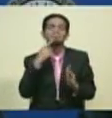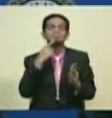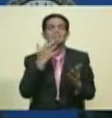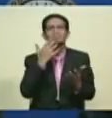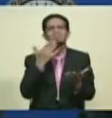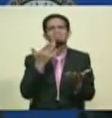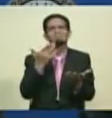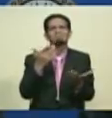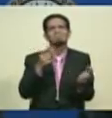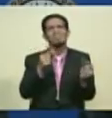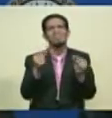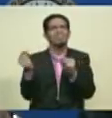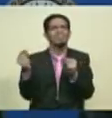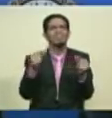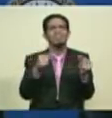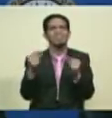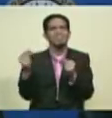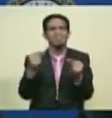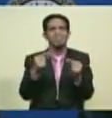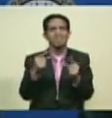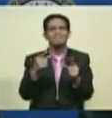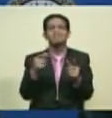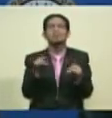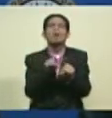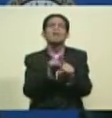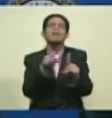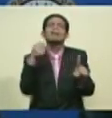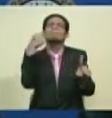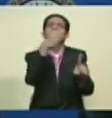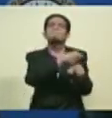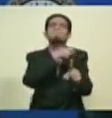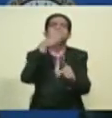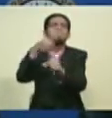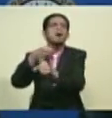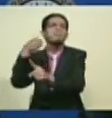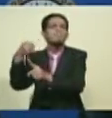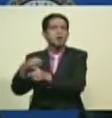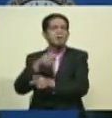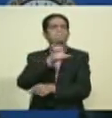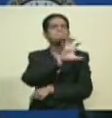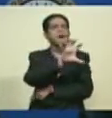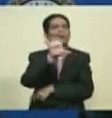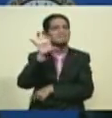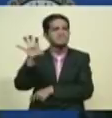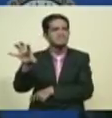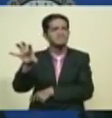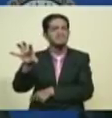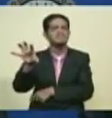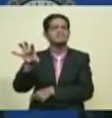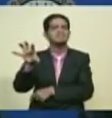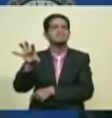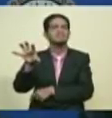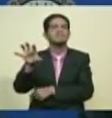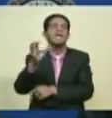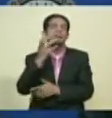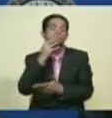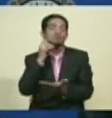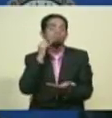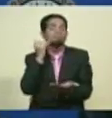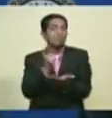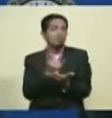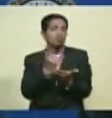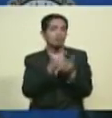político y teórico. La presión que se ejerció sobre los países, yo creo que quizá en la votación